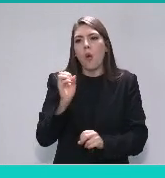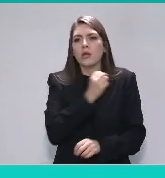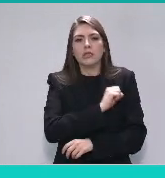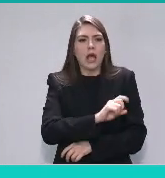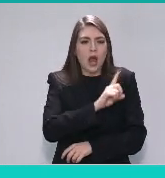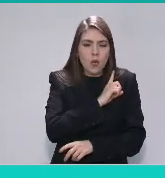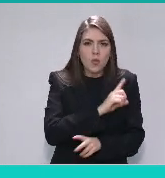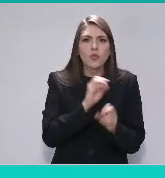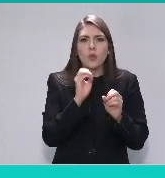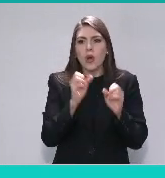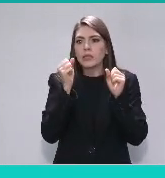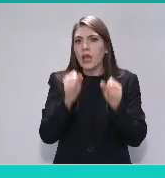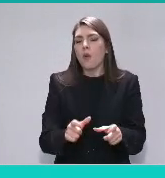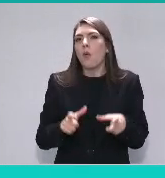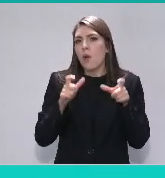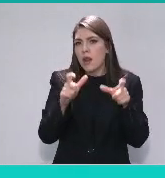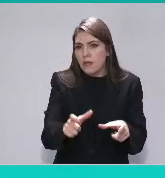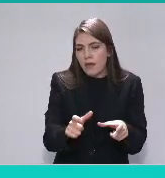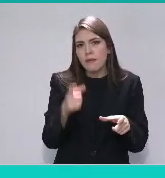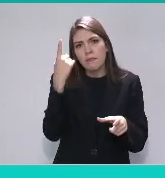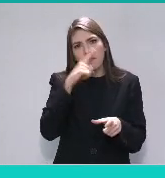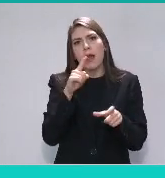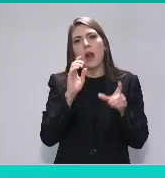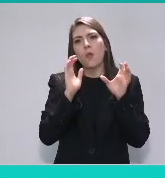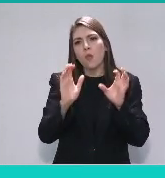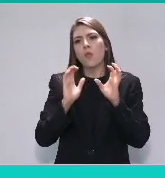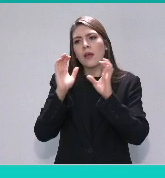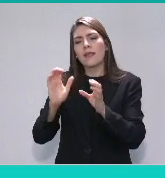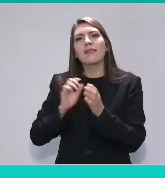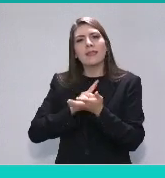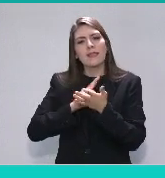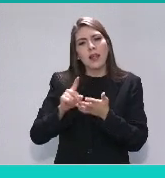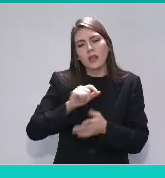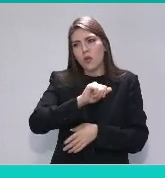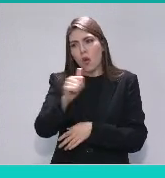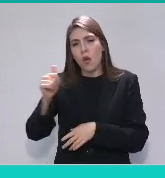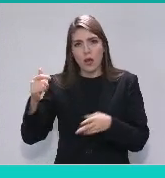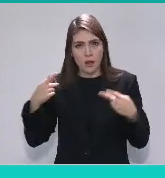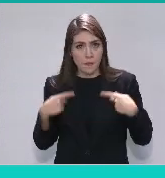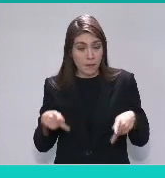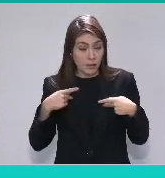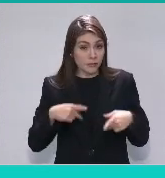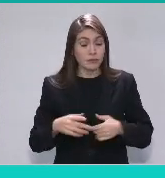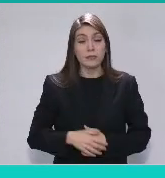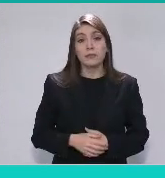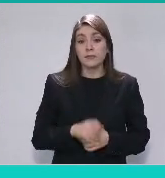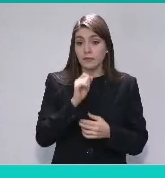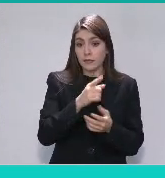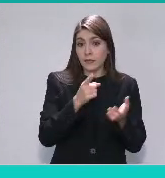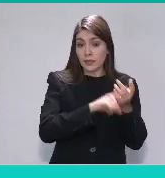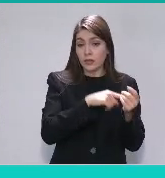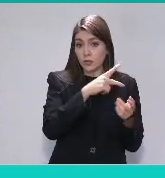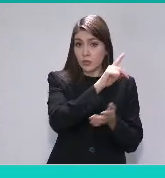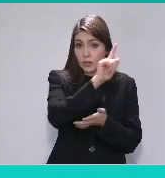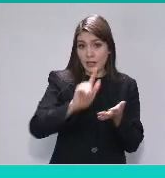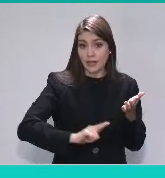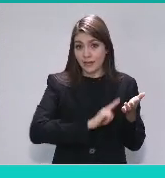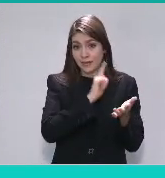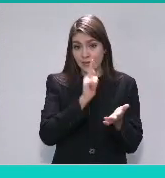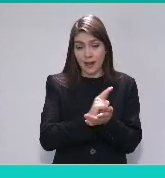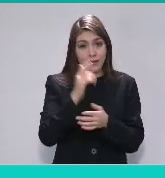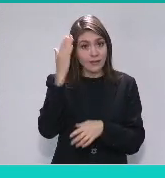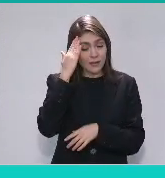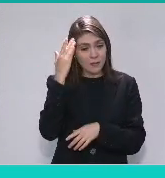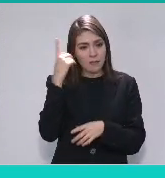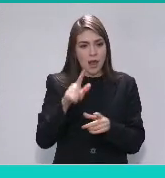públicas o para proteger los derechos de terceros de lo anterior y en términos de la ley general de protección